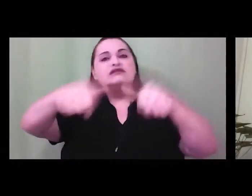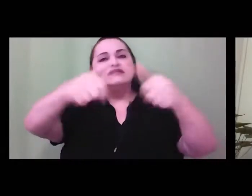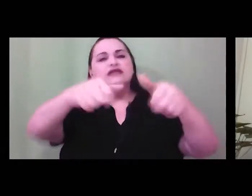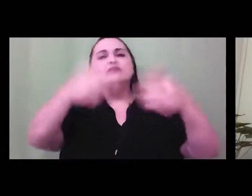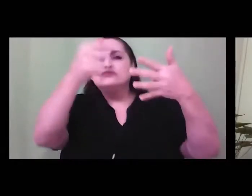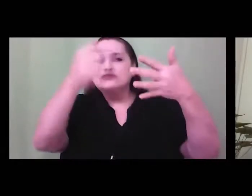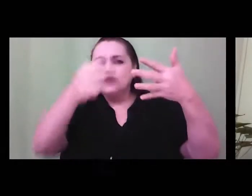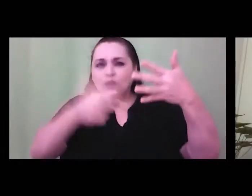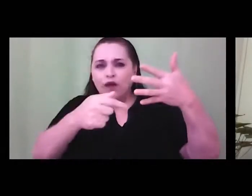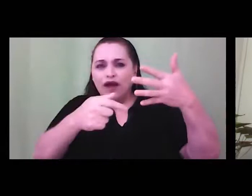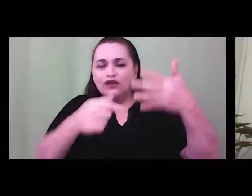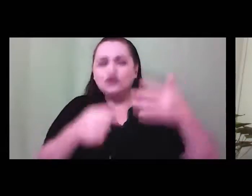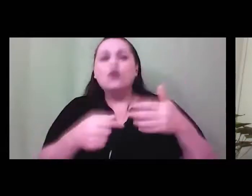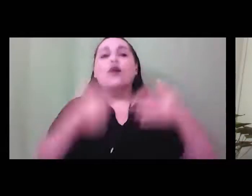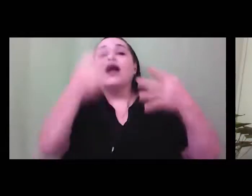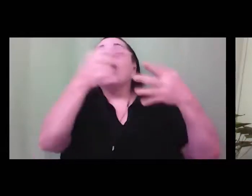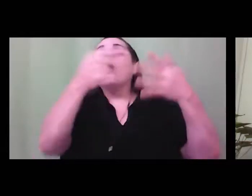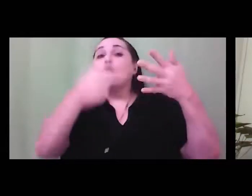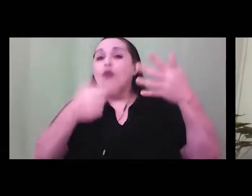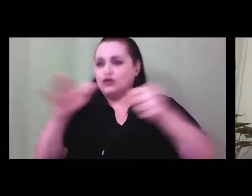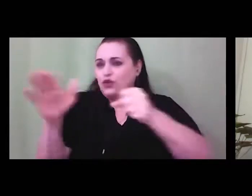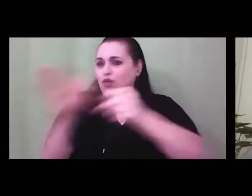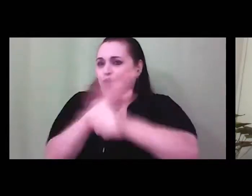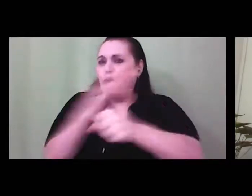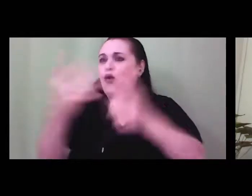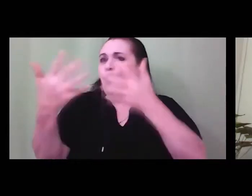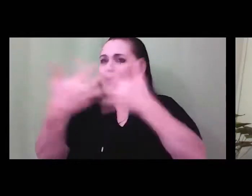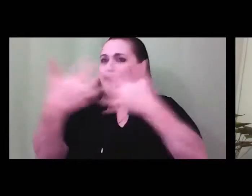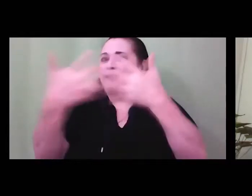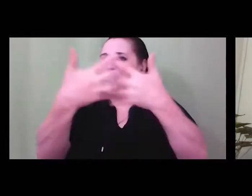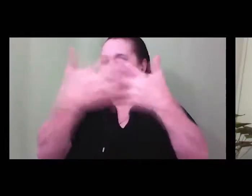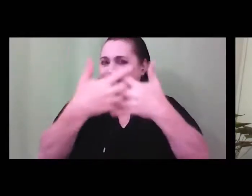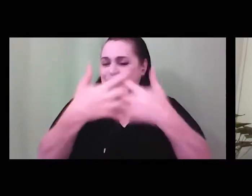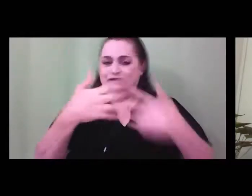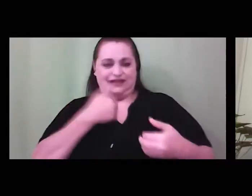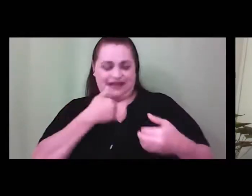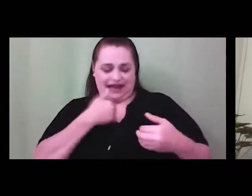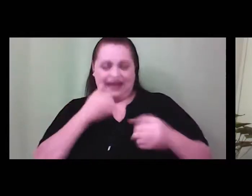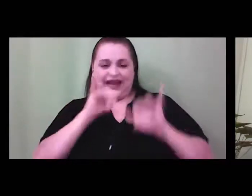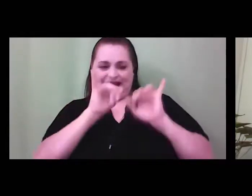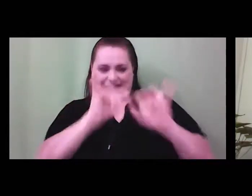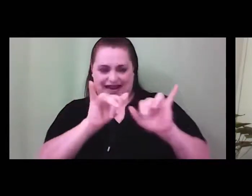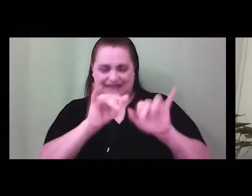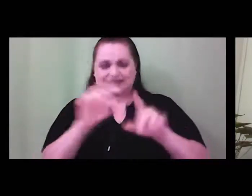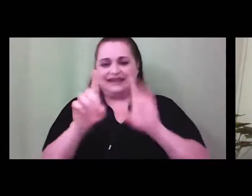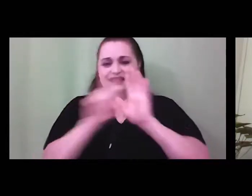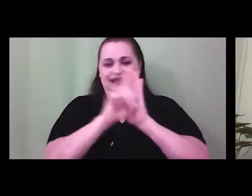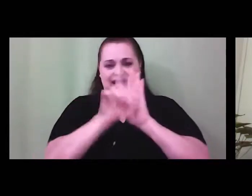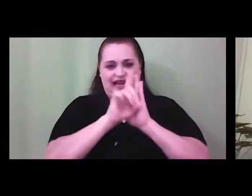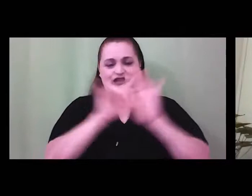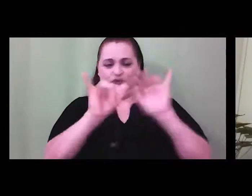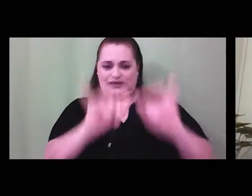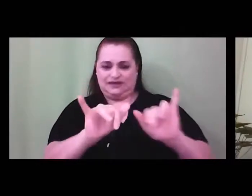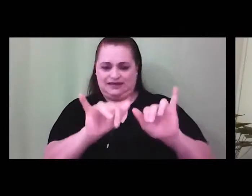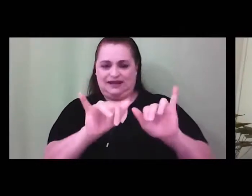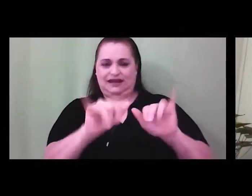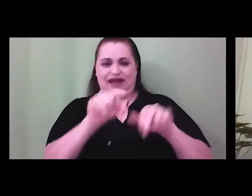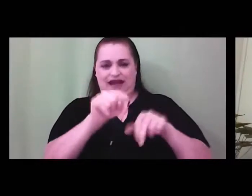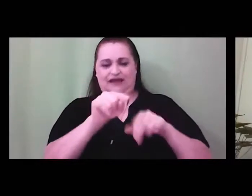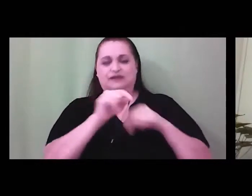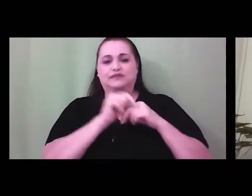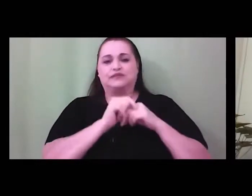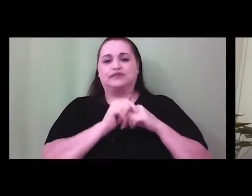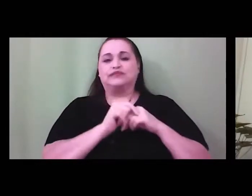cuánto nos complementamos para tener precisamente ese derecho a estar ahí. Y en